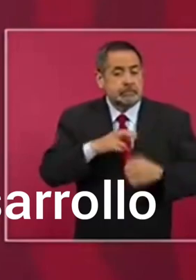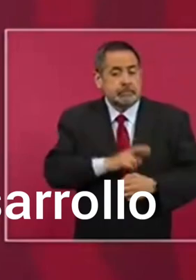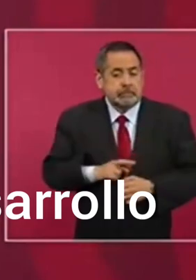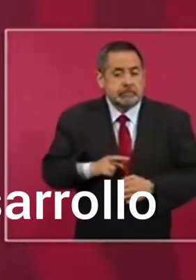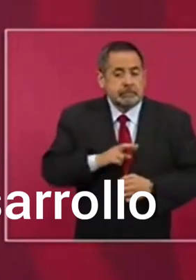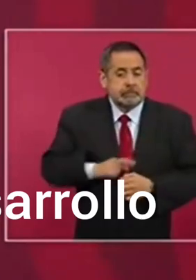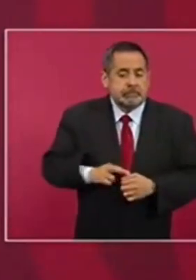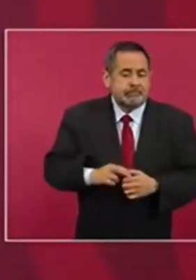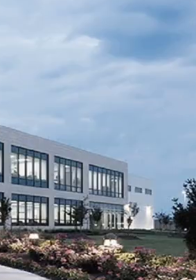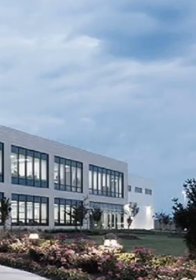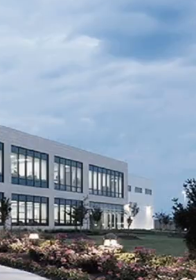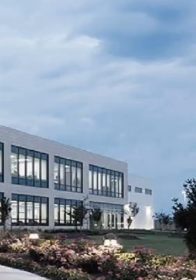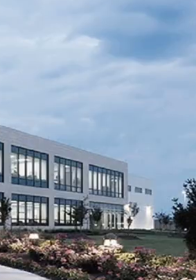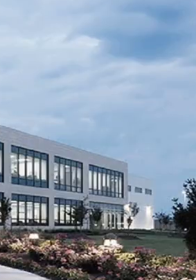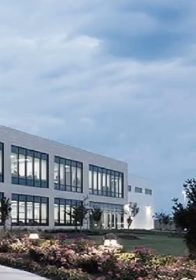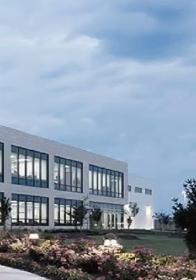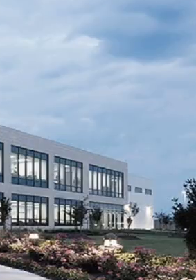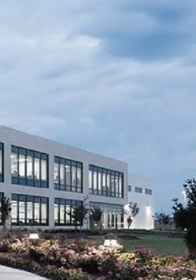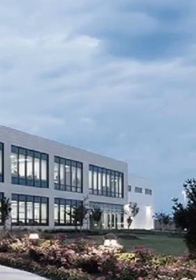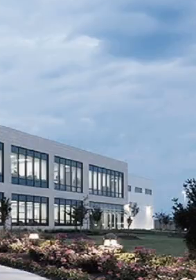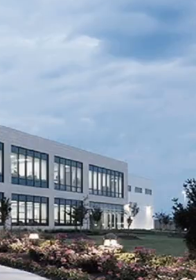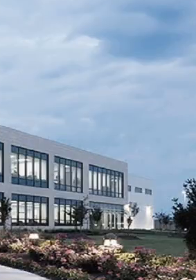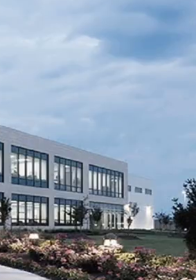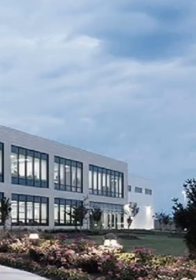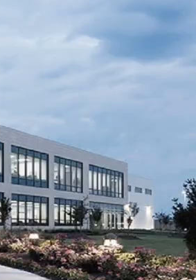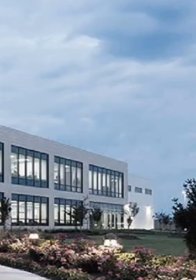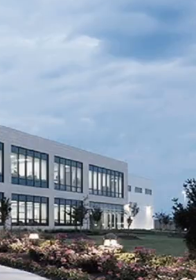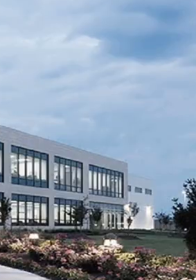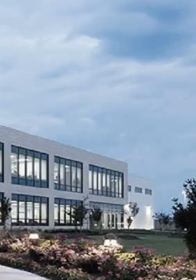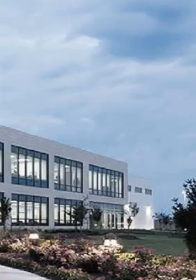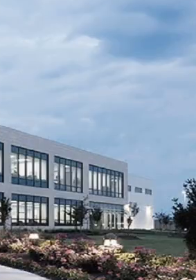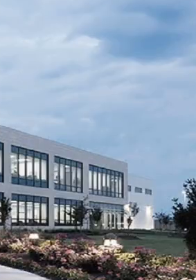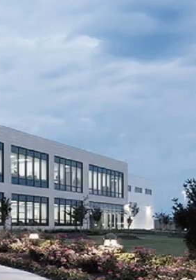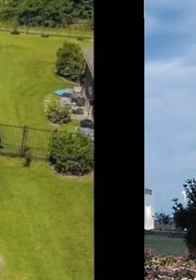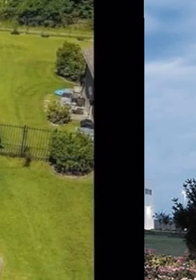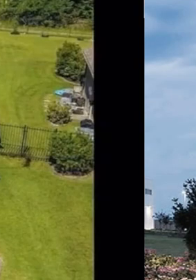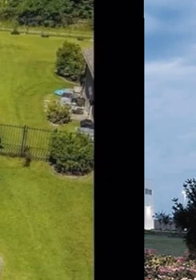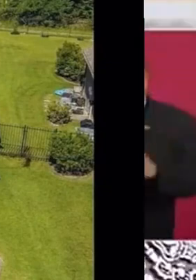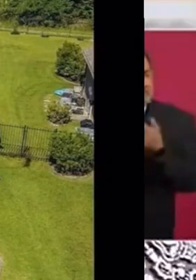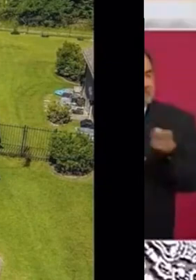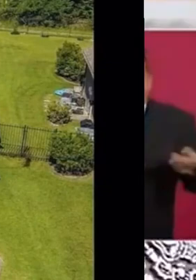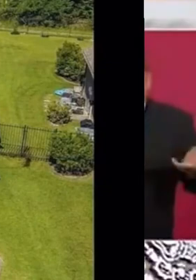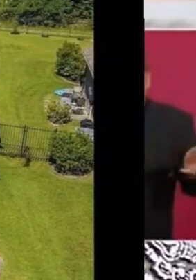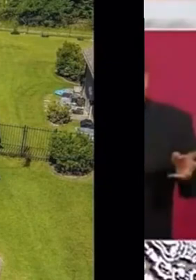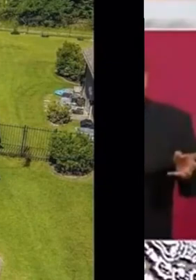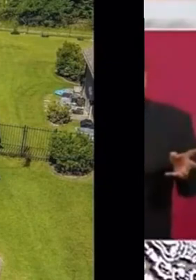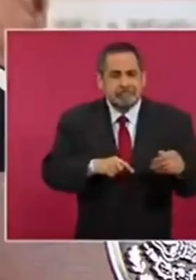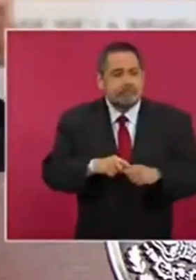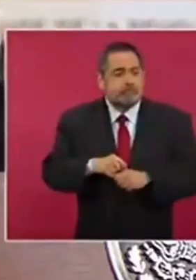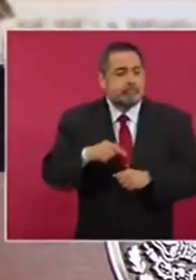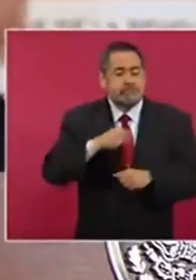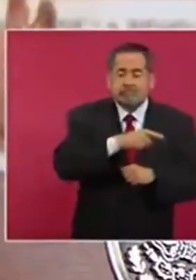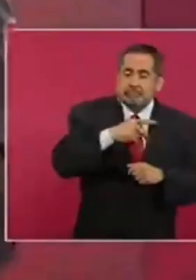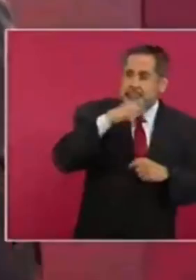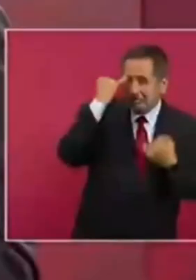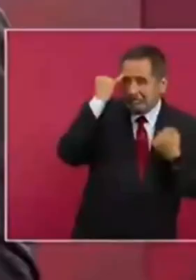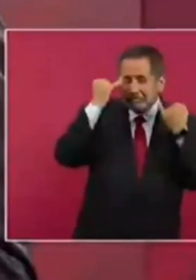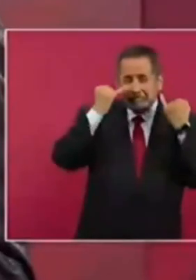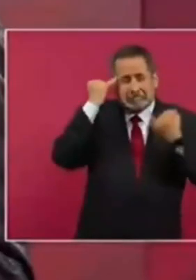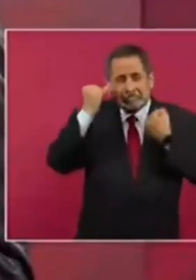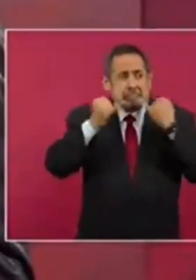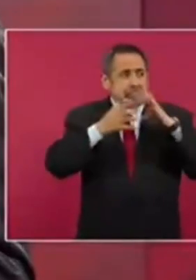sin licitación a baker hughes la empresa involucrada en el caso de la casa gris donde el hijo del presidente andrés